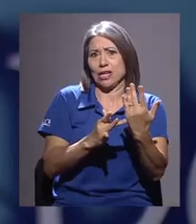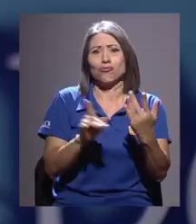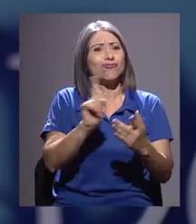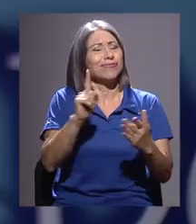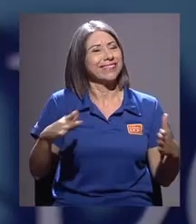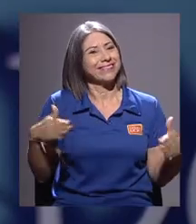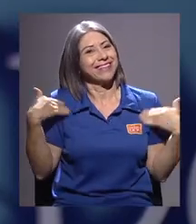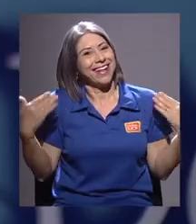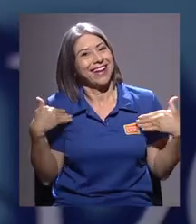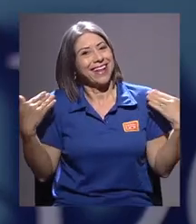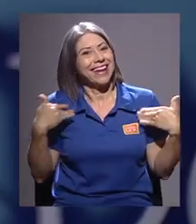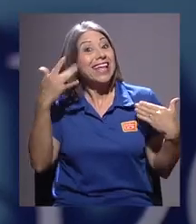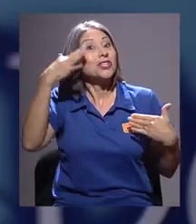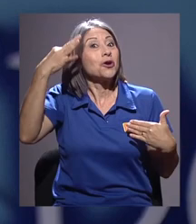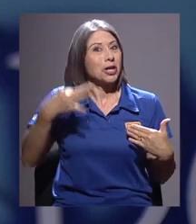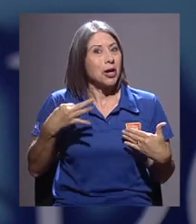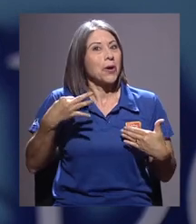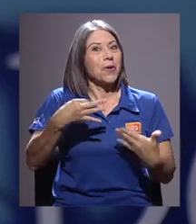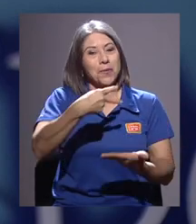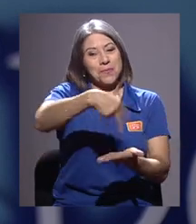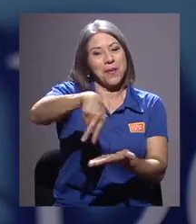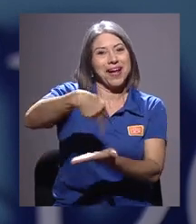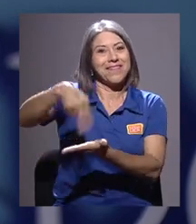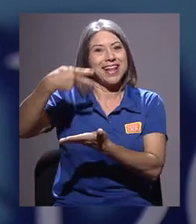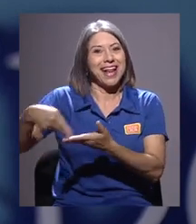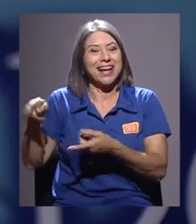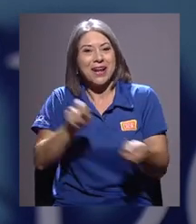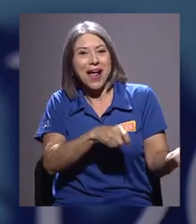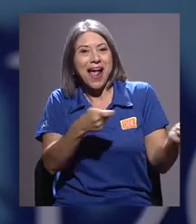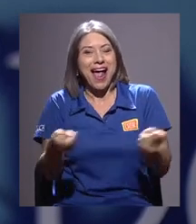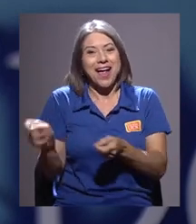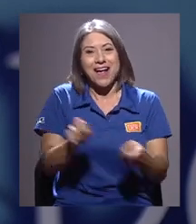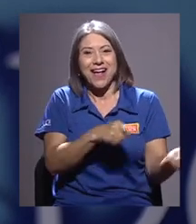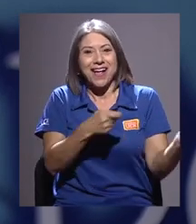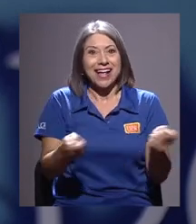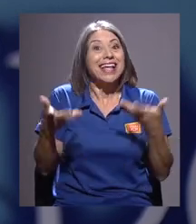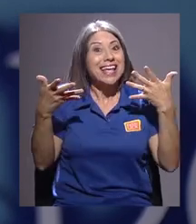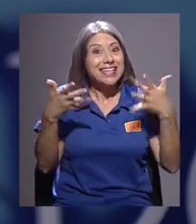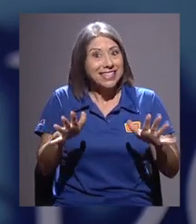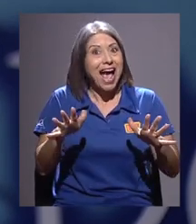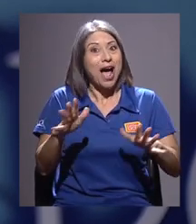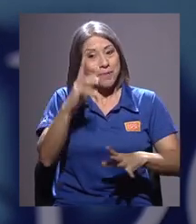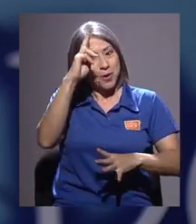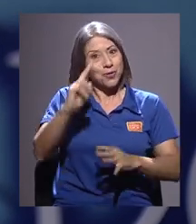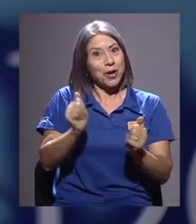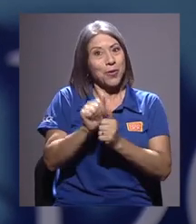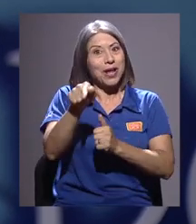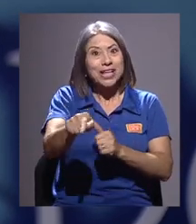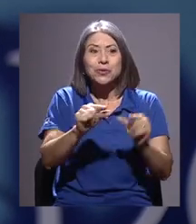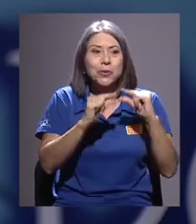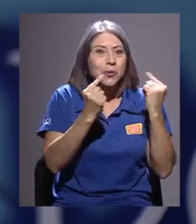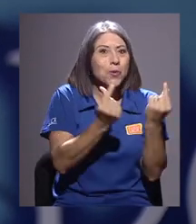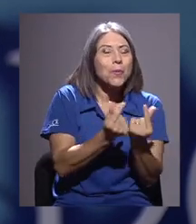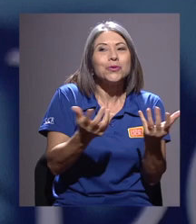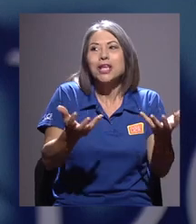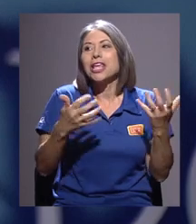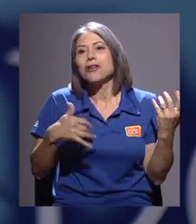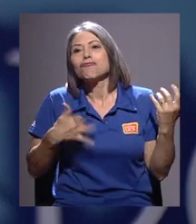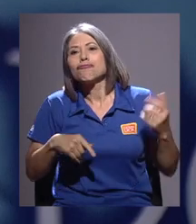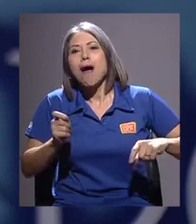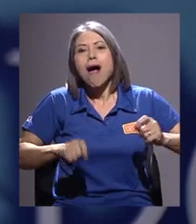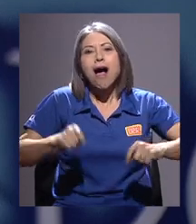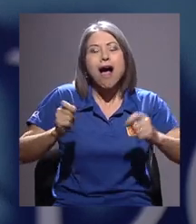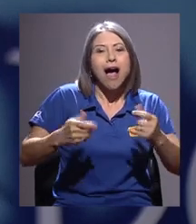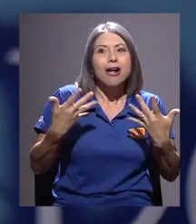canción bastante alegre creo que la van a bailar los grupos folclóricos que ya me honran bailando tonos epic dilo de una vez las bandas que las quieren que las tocan